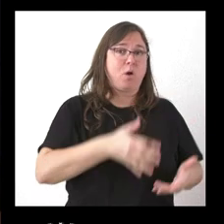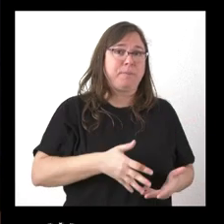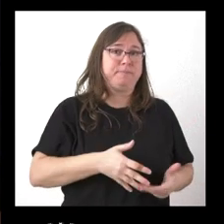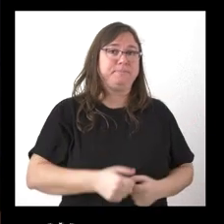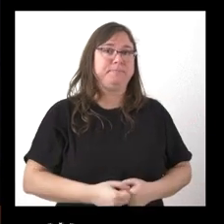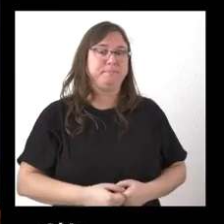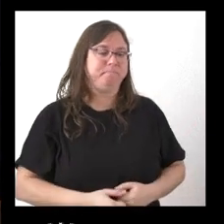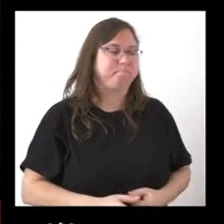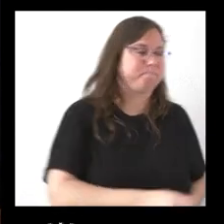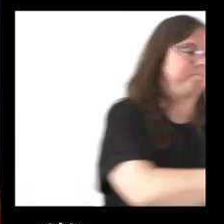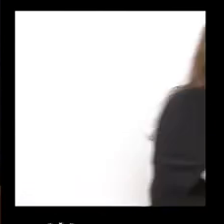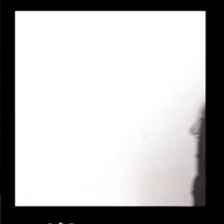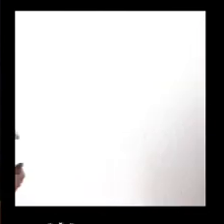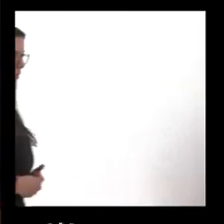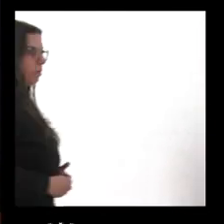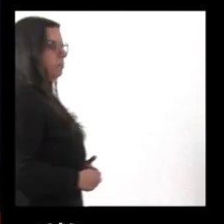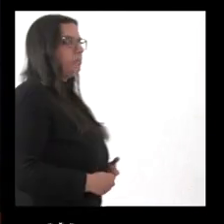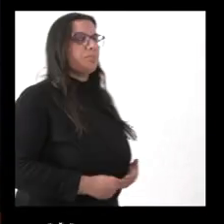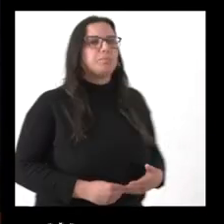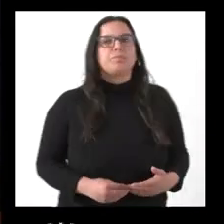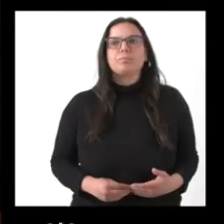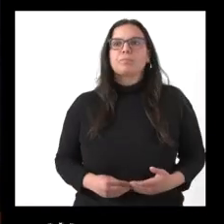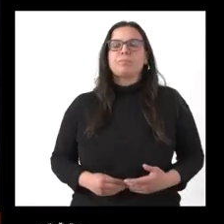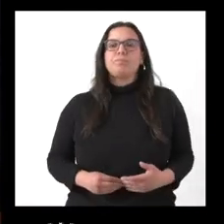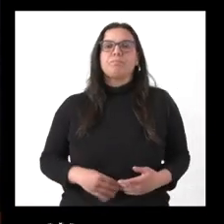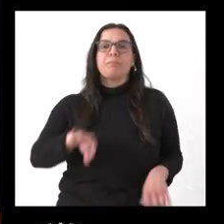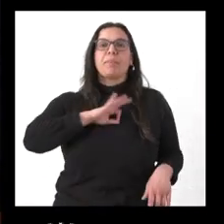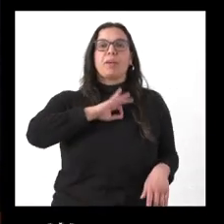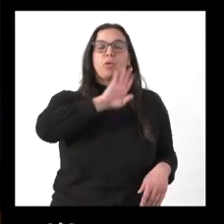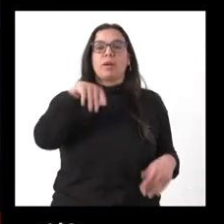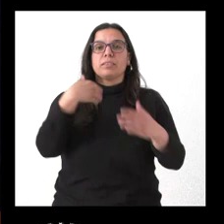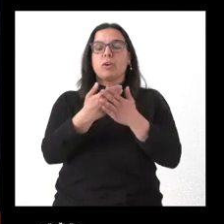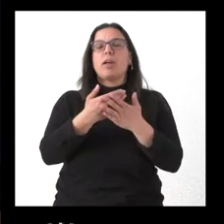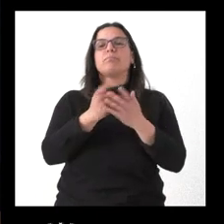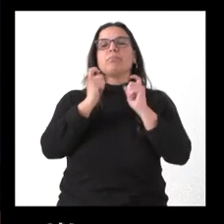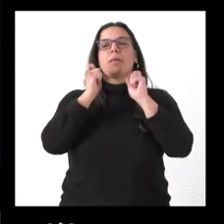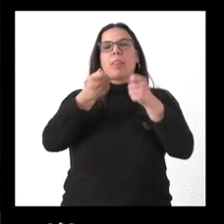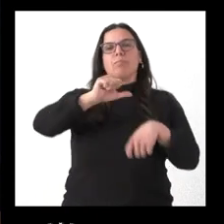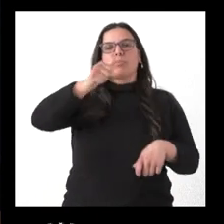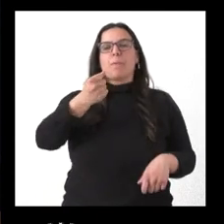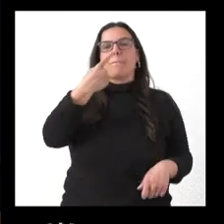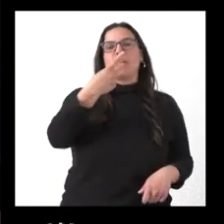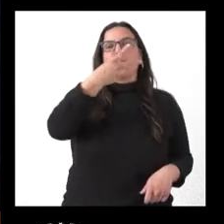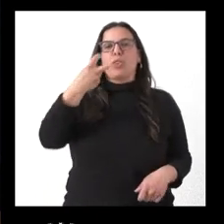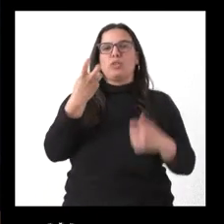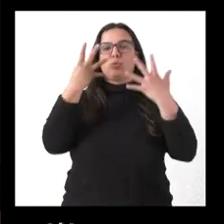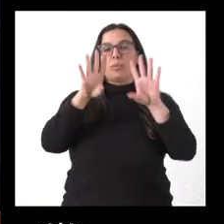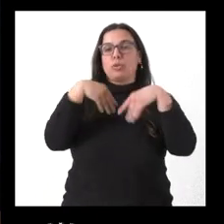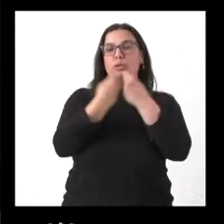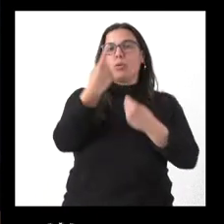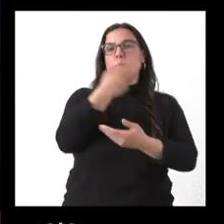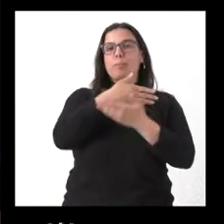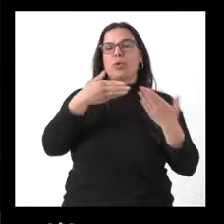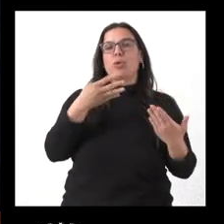se han concedido ya un total de 1.209 bonos nacimiento por un importe de un millón